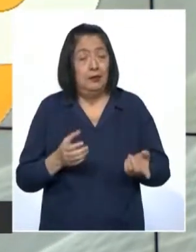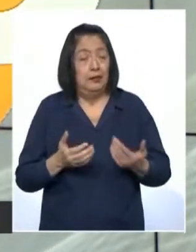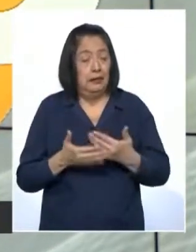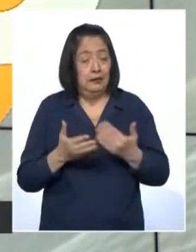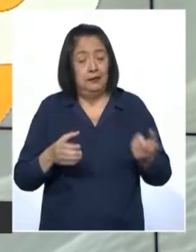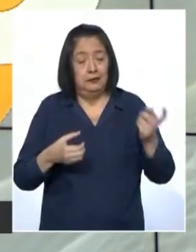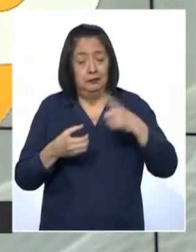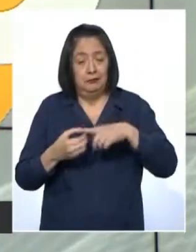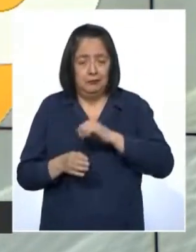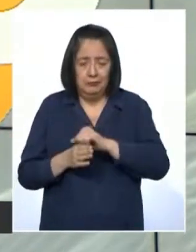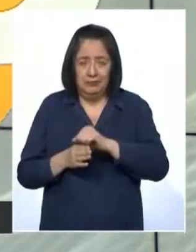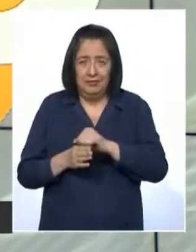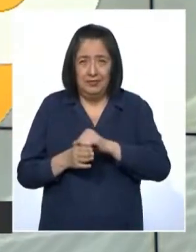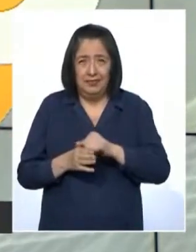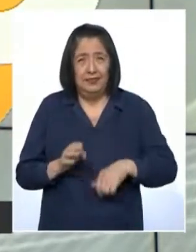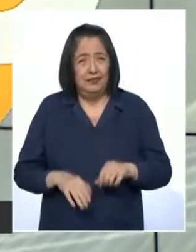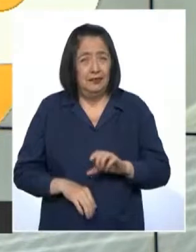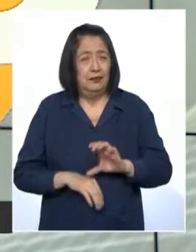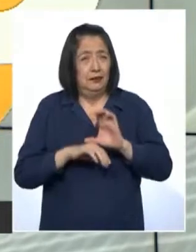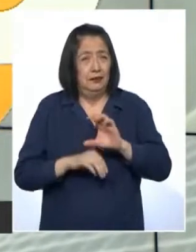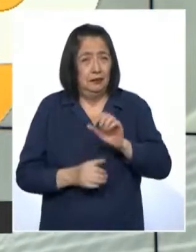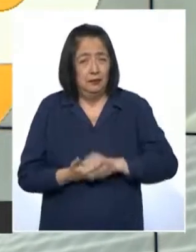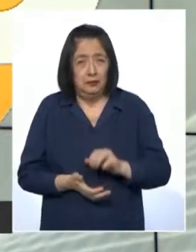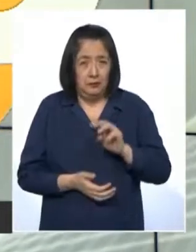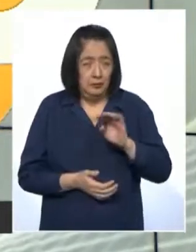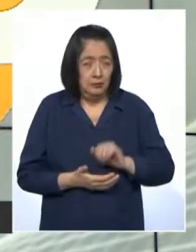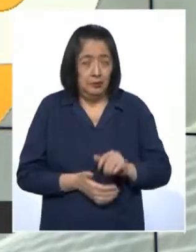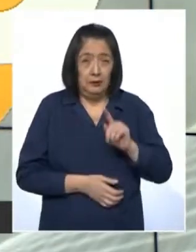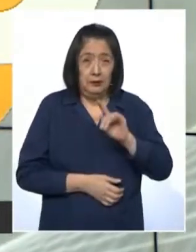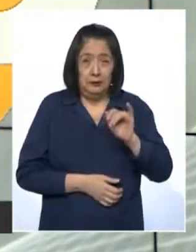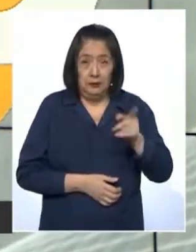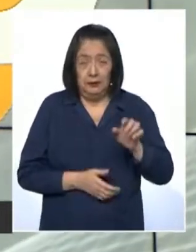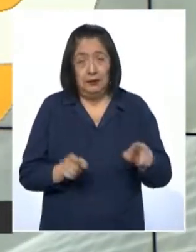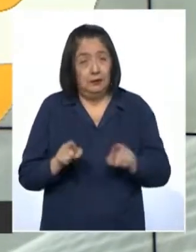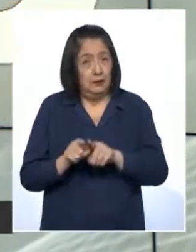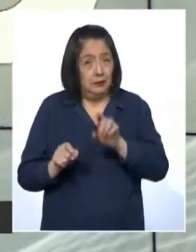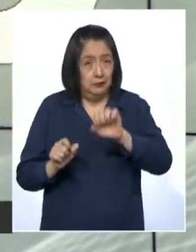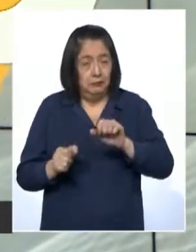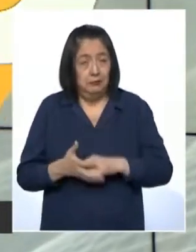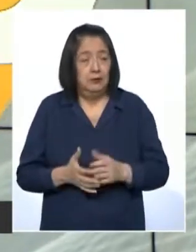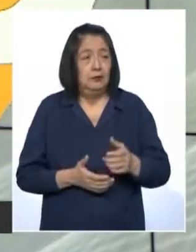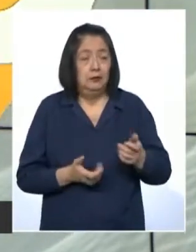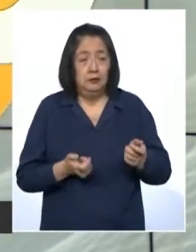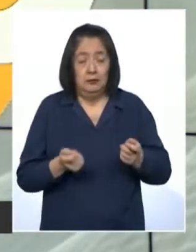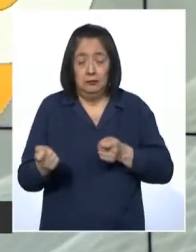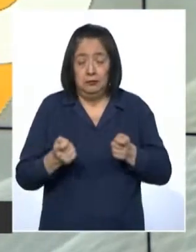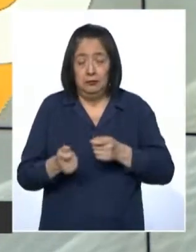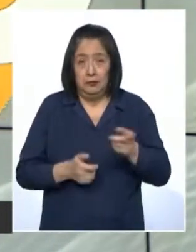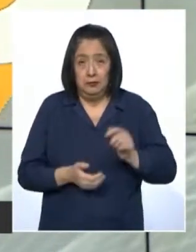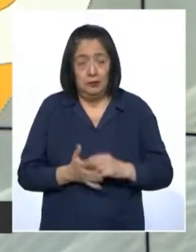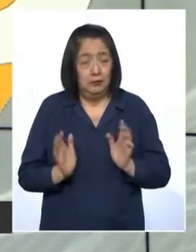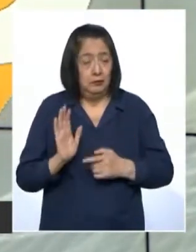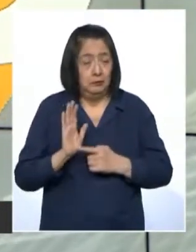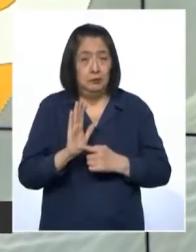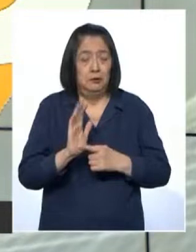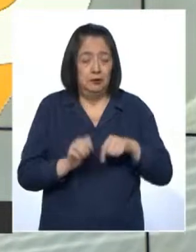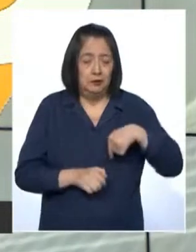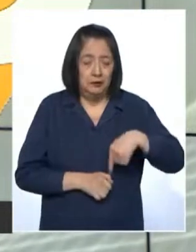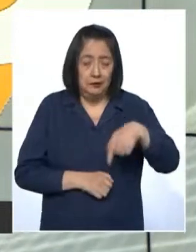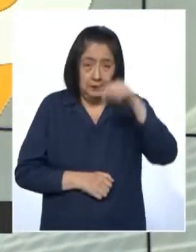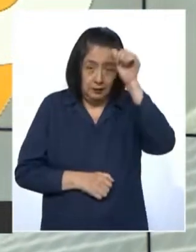incorporarse a los entrenamientos del Inter de Miami. El Tata Martino, además, estará dirigiendo dicho equipo. El delantero será presentado